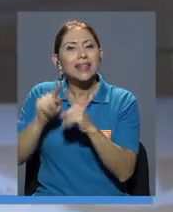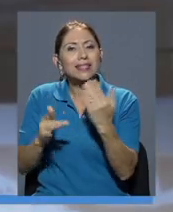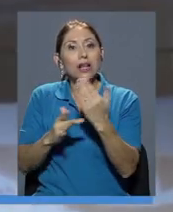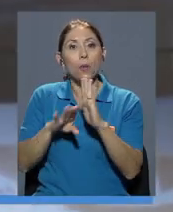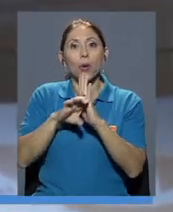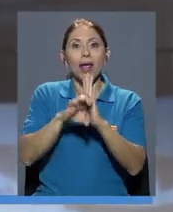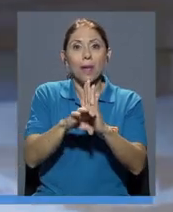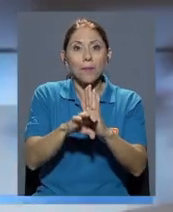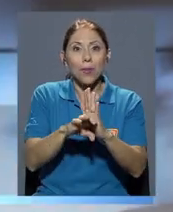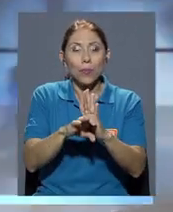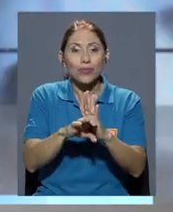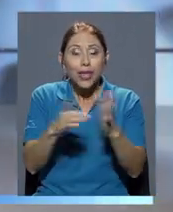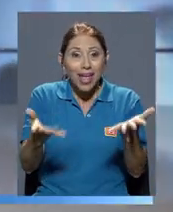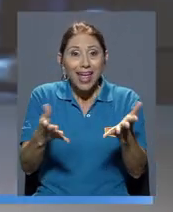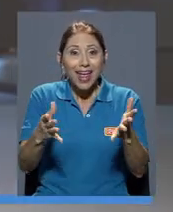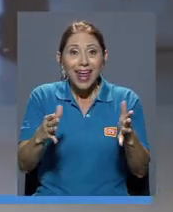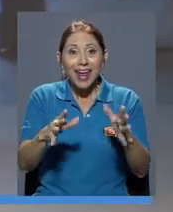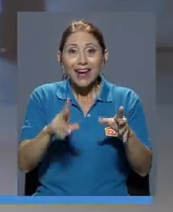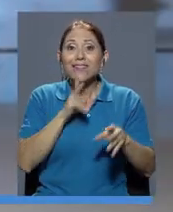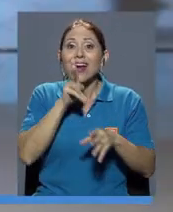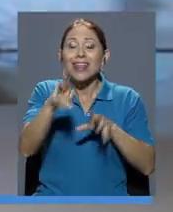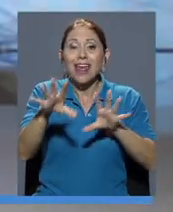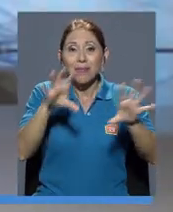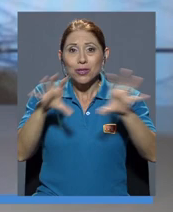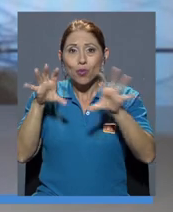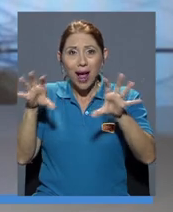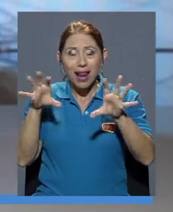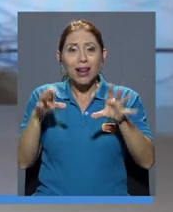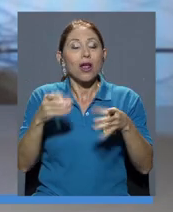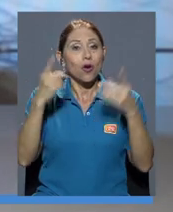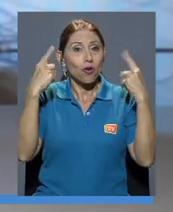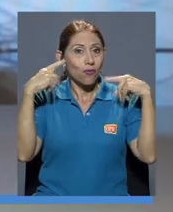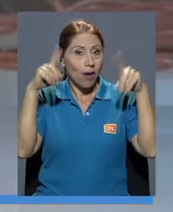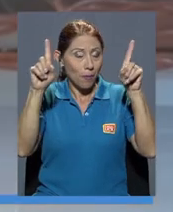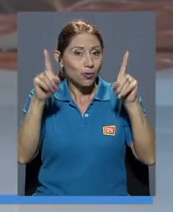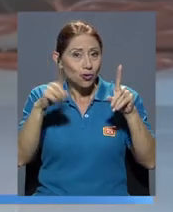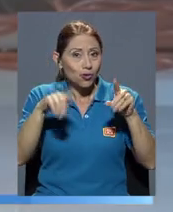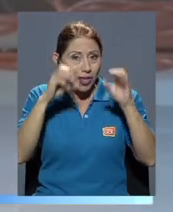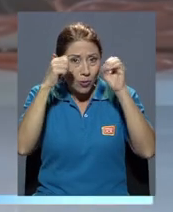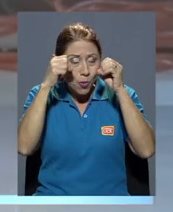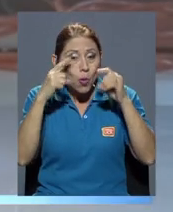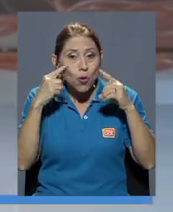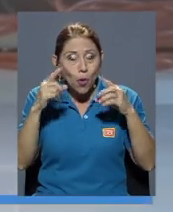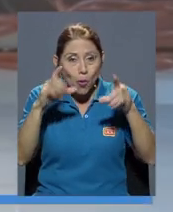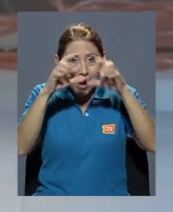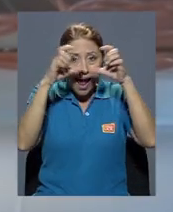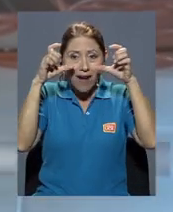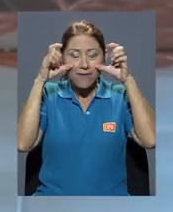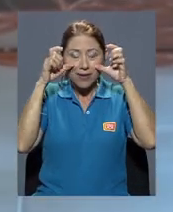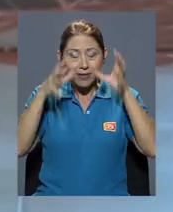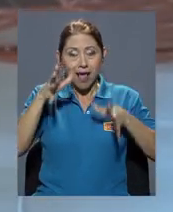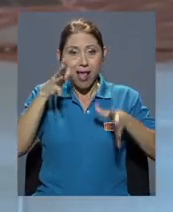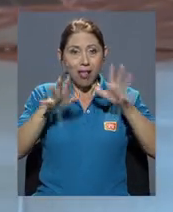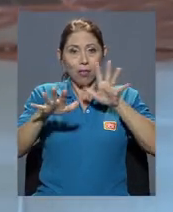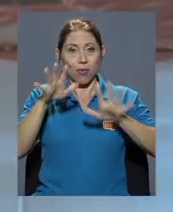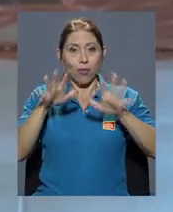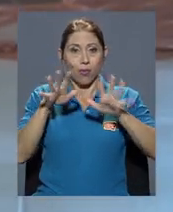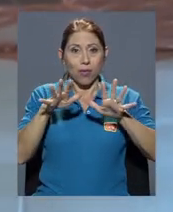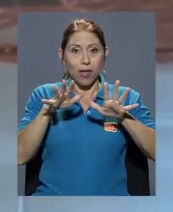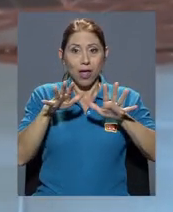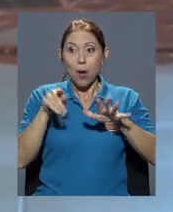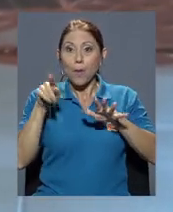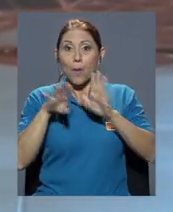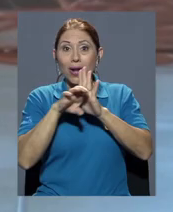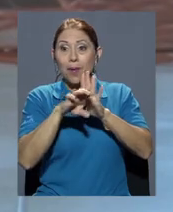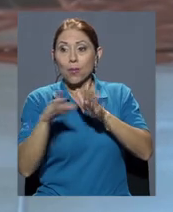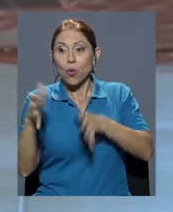través de gafas, los famosos OSRV, los Googles. Y la idea es entonces permitir que un robot, por ejemplo, de manera remota sea controlado